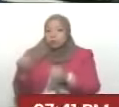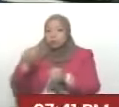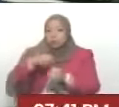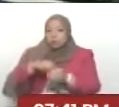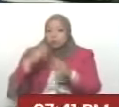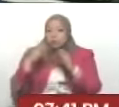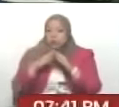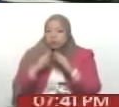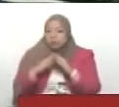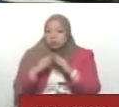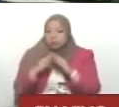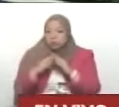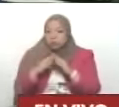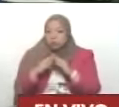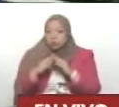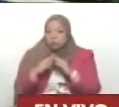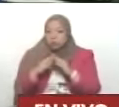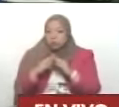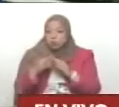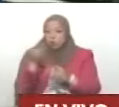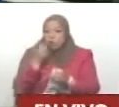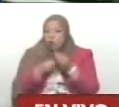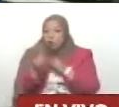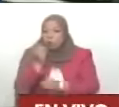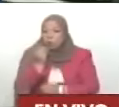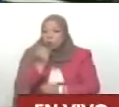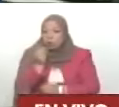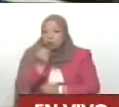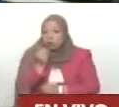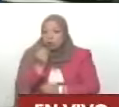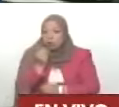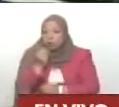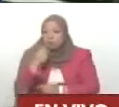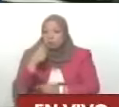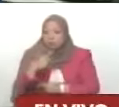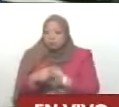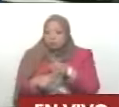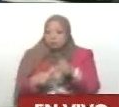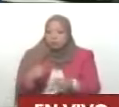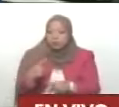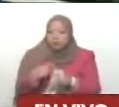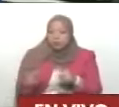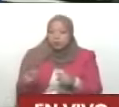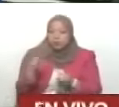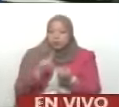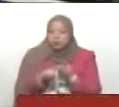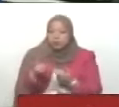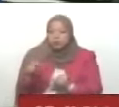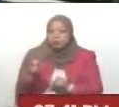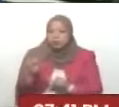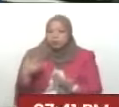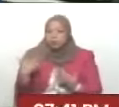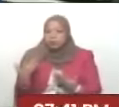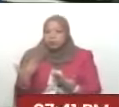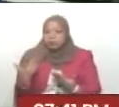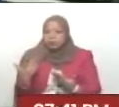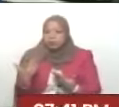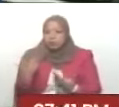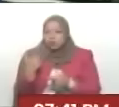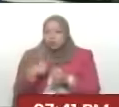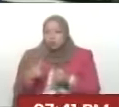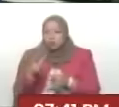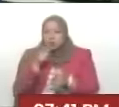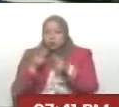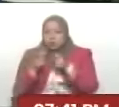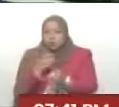el mecanismo de alimentación. Por eso yo le pregunté el otro día a la primera combatiente, le dije, el otro día al